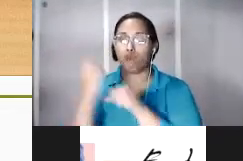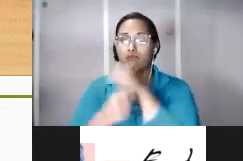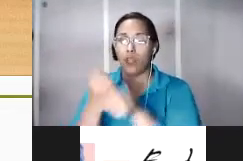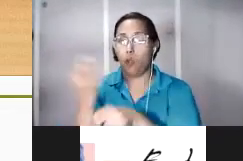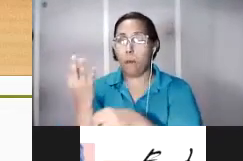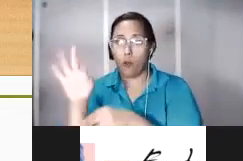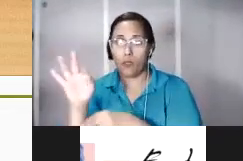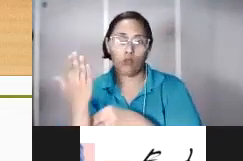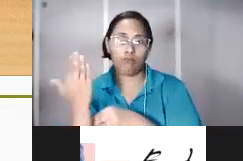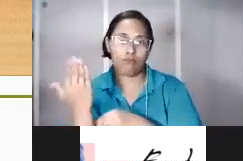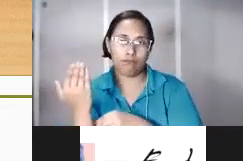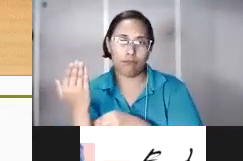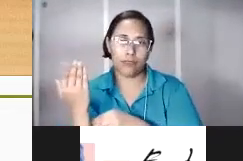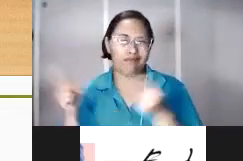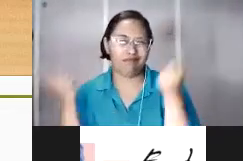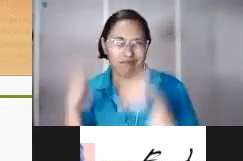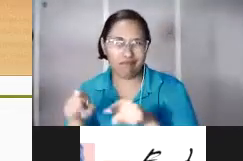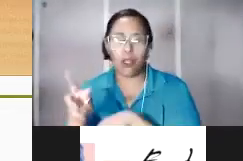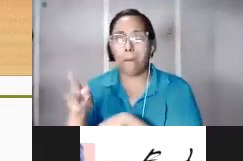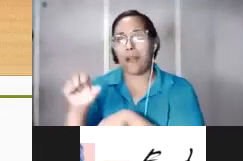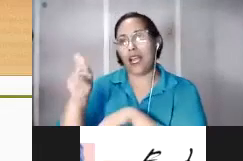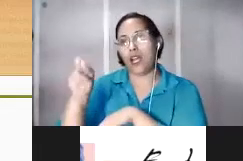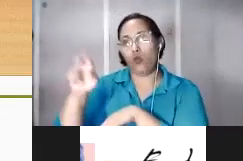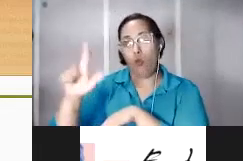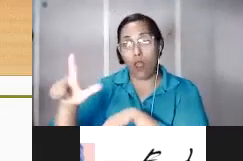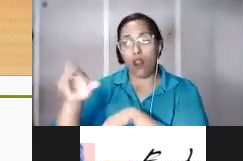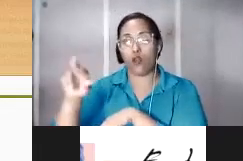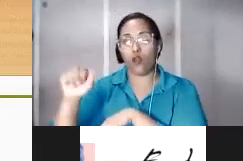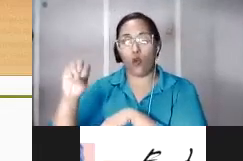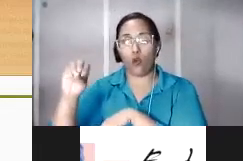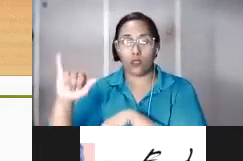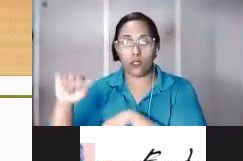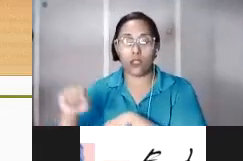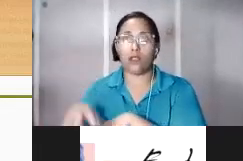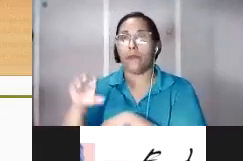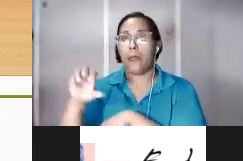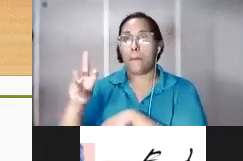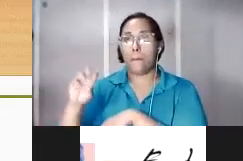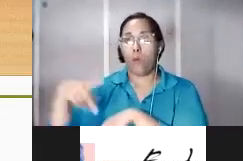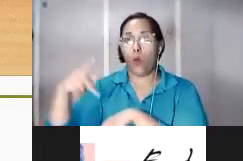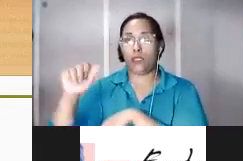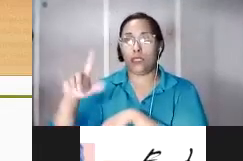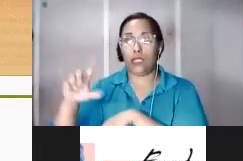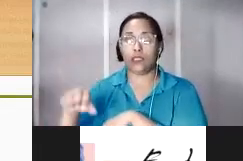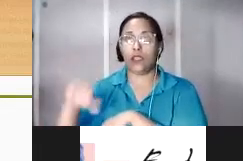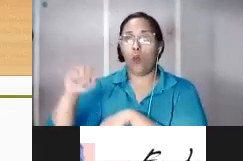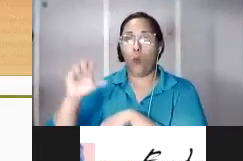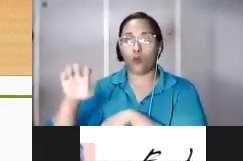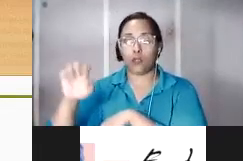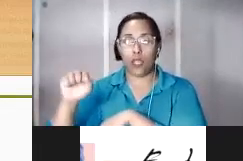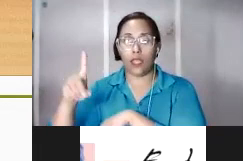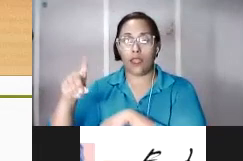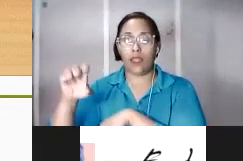1914. Manuel Rossi, Cayetano Politoste, José de Diego, Manuel